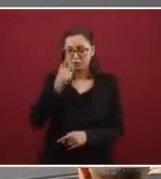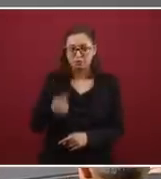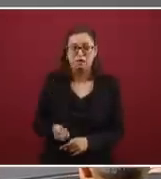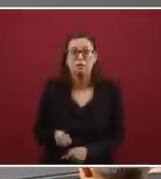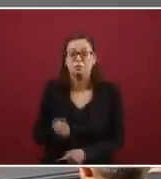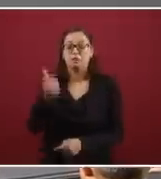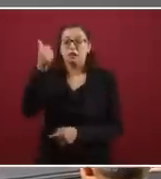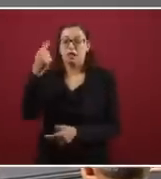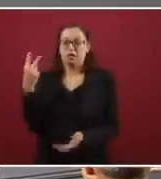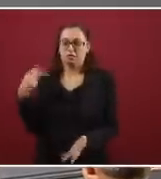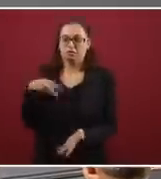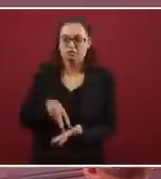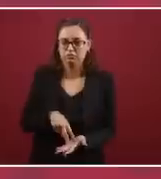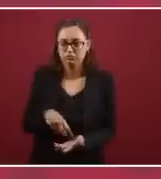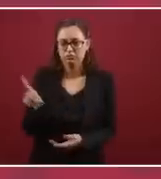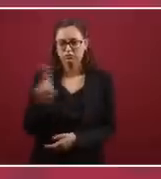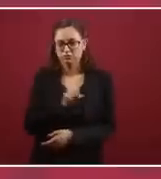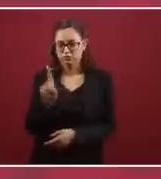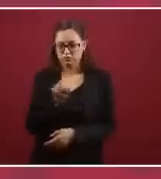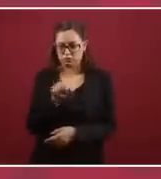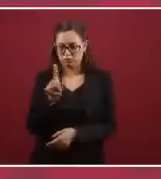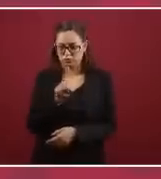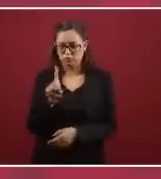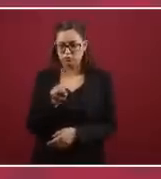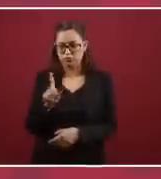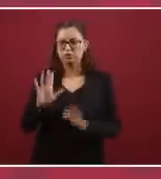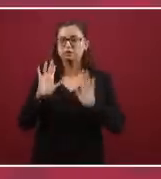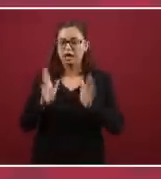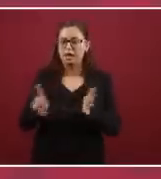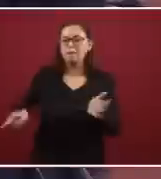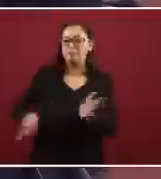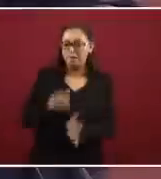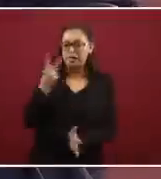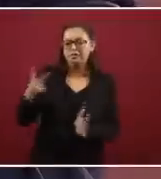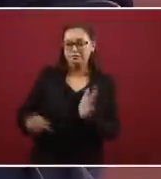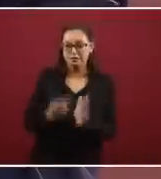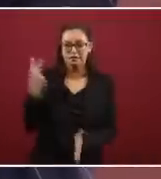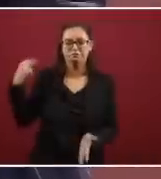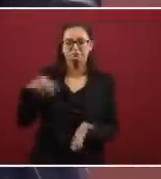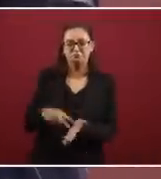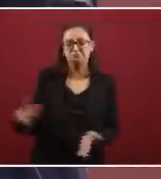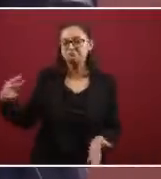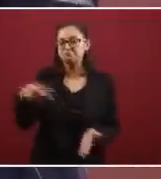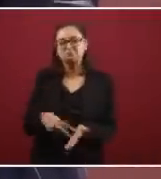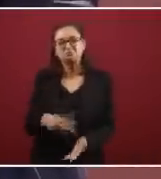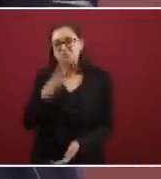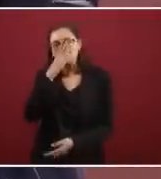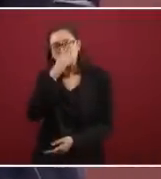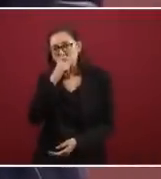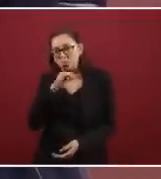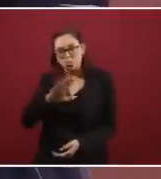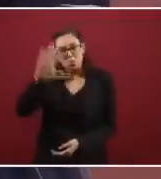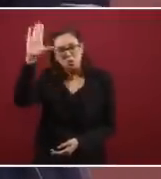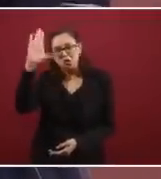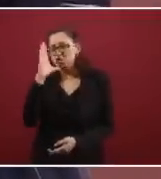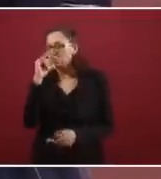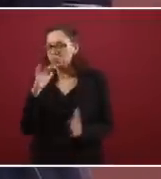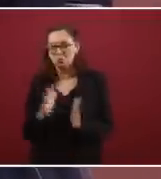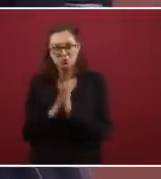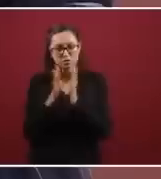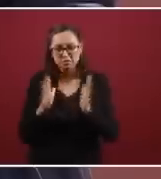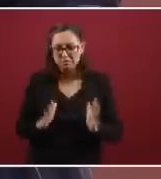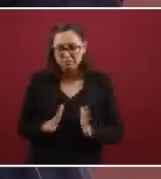sea, un día, los que ya llevan algún tiempo y que no han